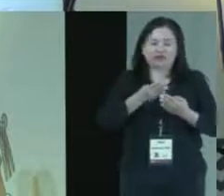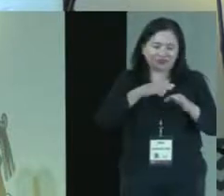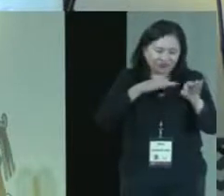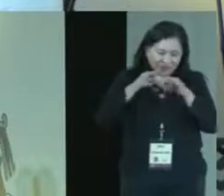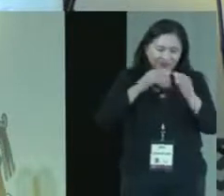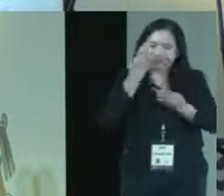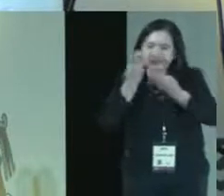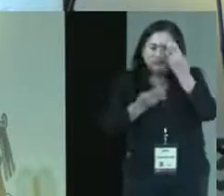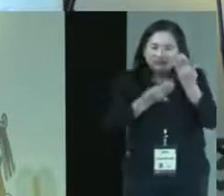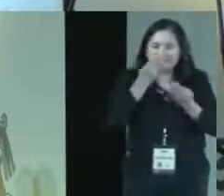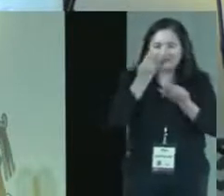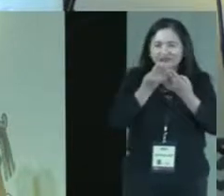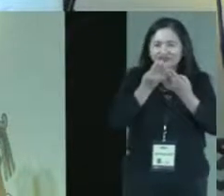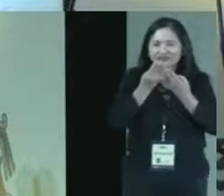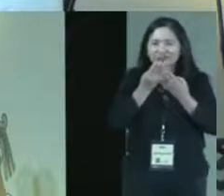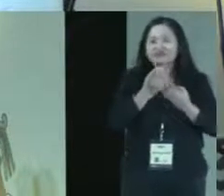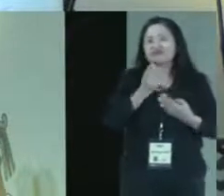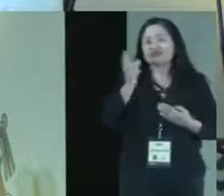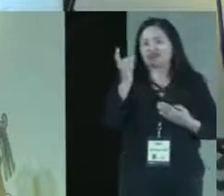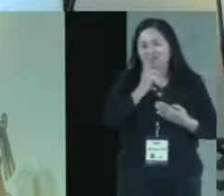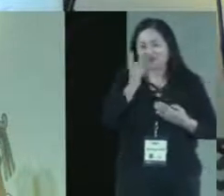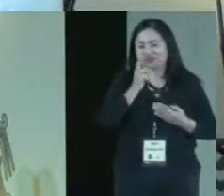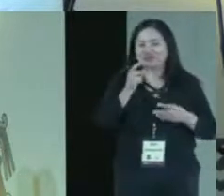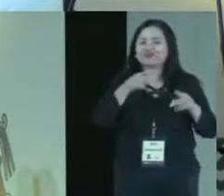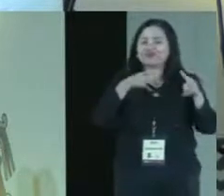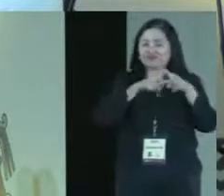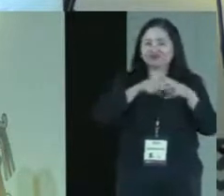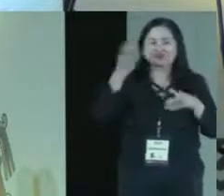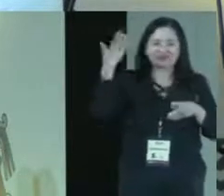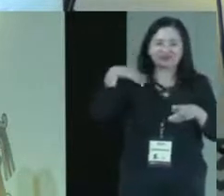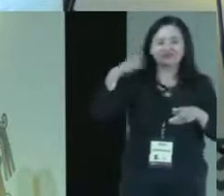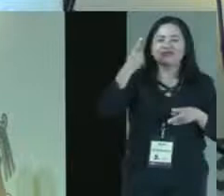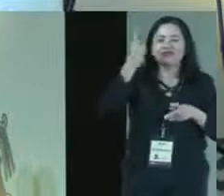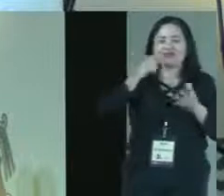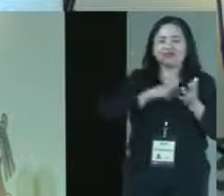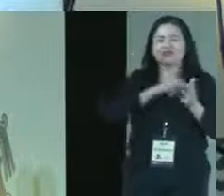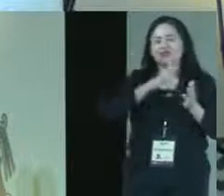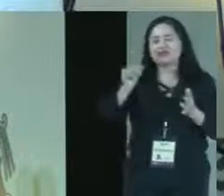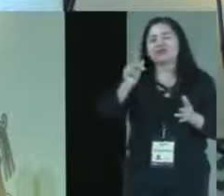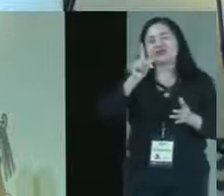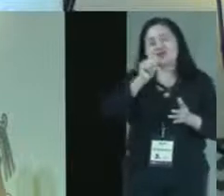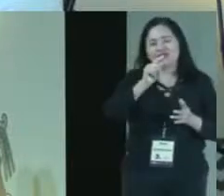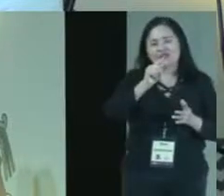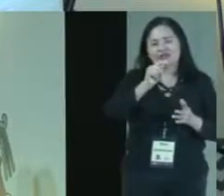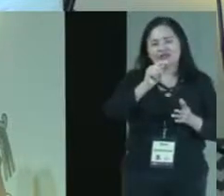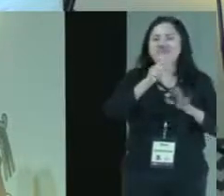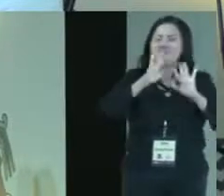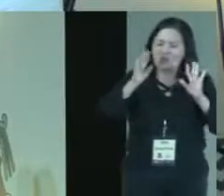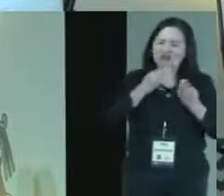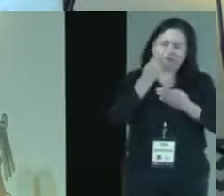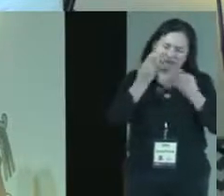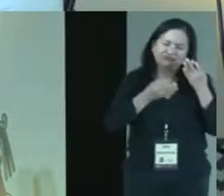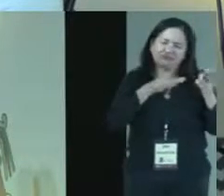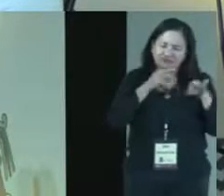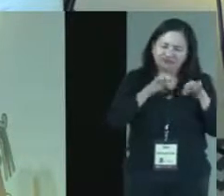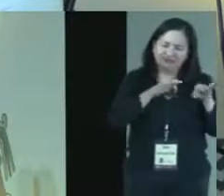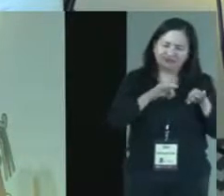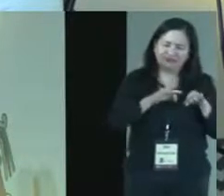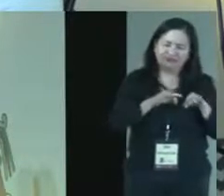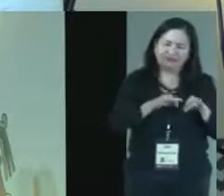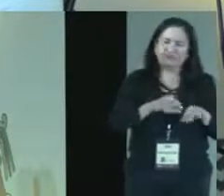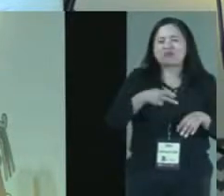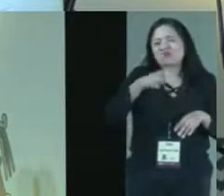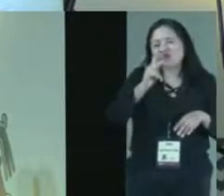tuvieron en el origen de esta disciplina en los 70s. Es decir, había estudios del trabajo, pero por una cantidad